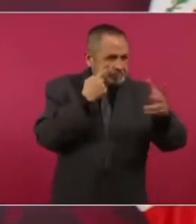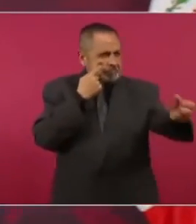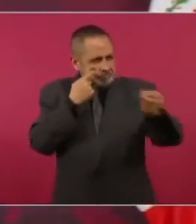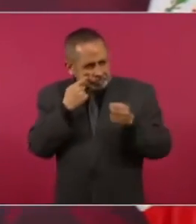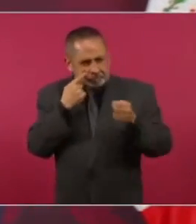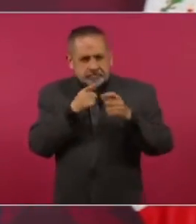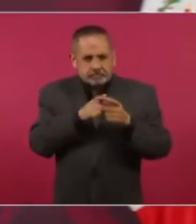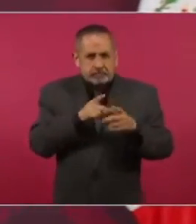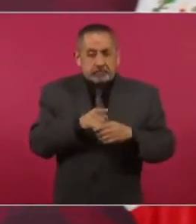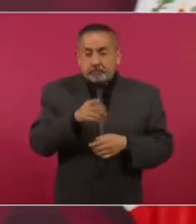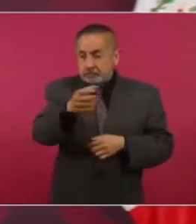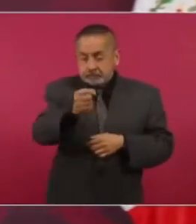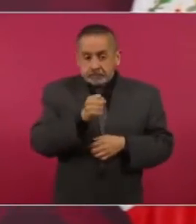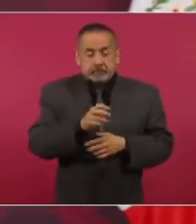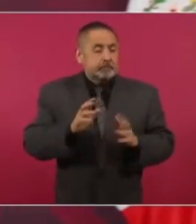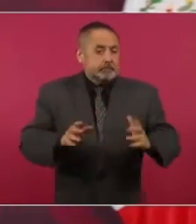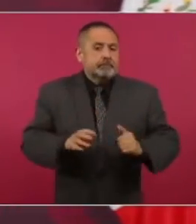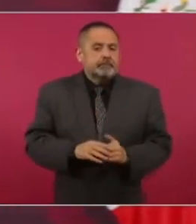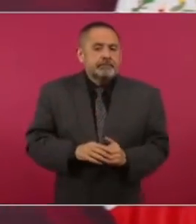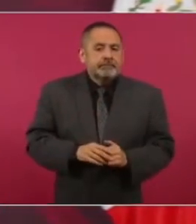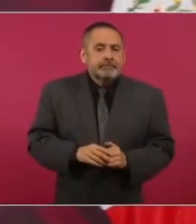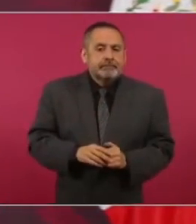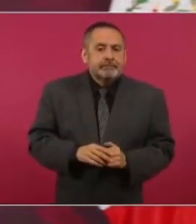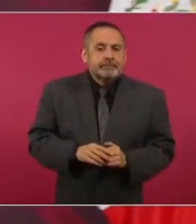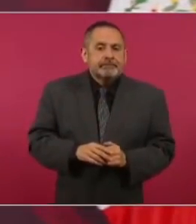que se ponía,